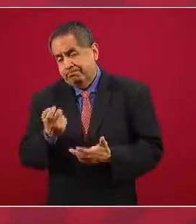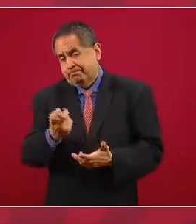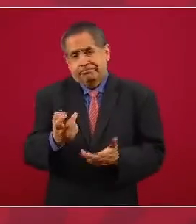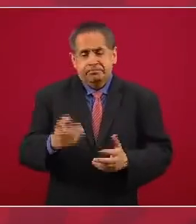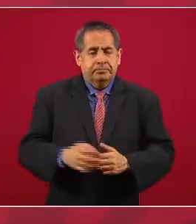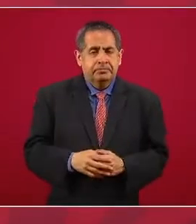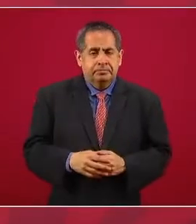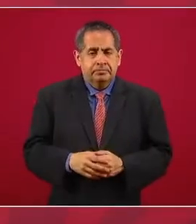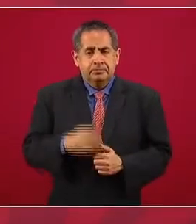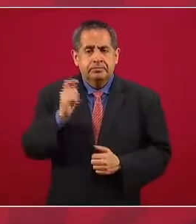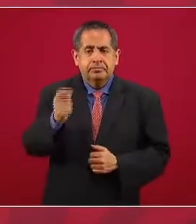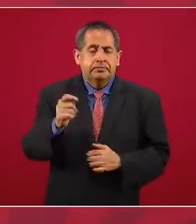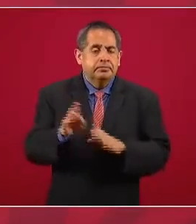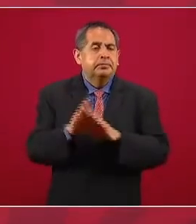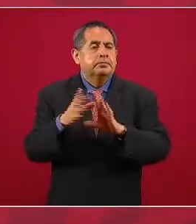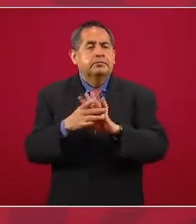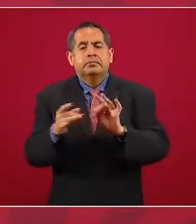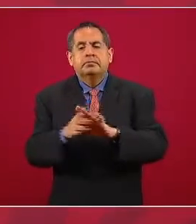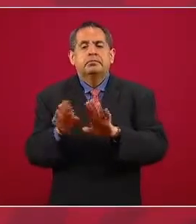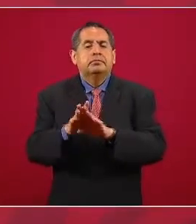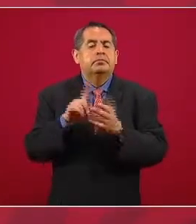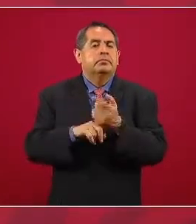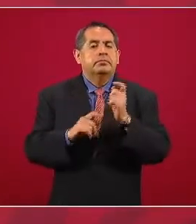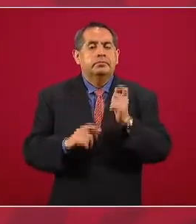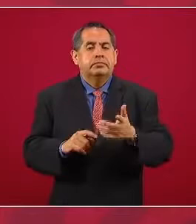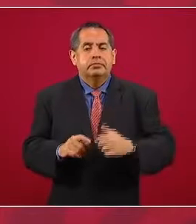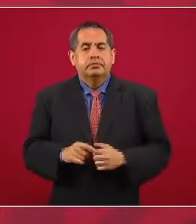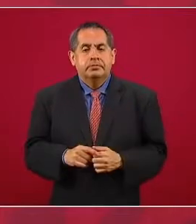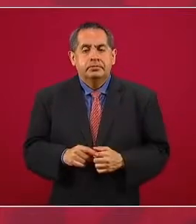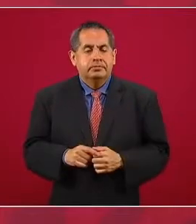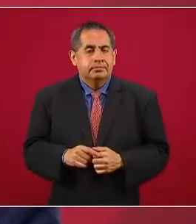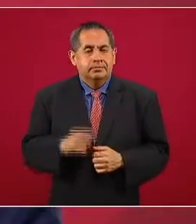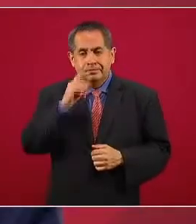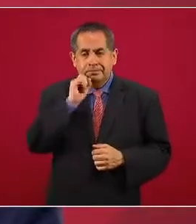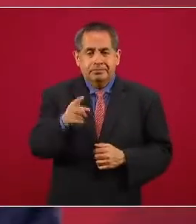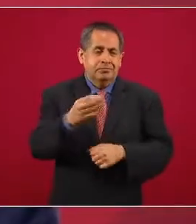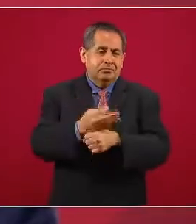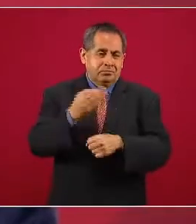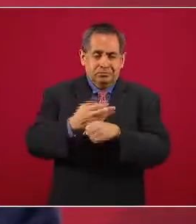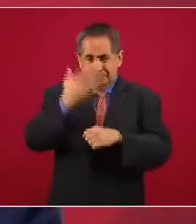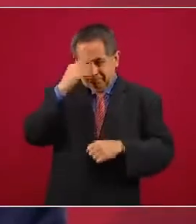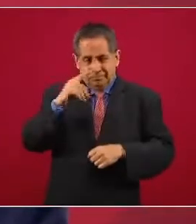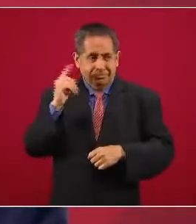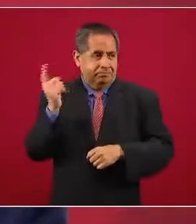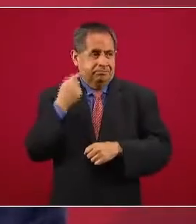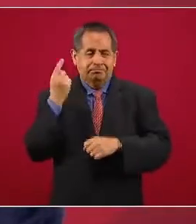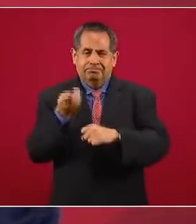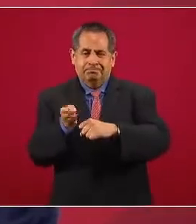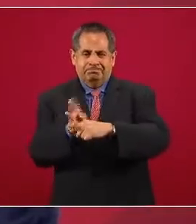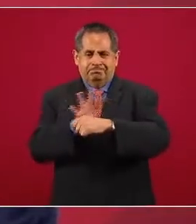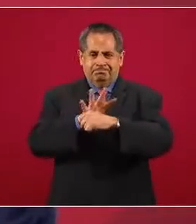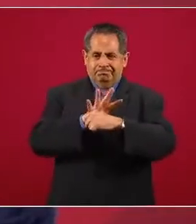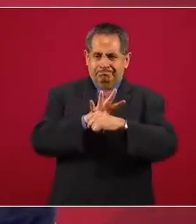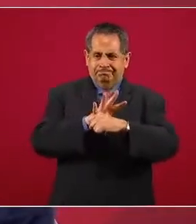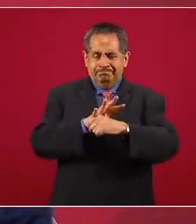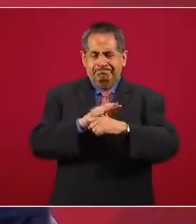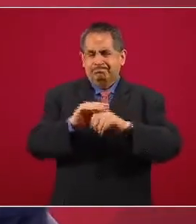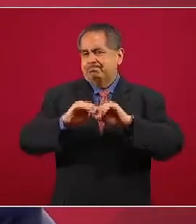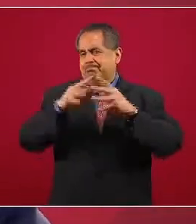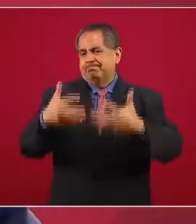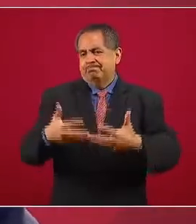porque, aparte de todo, pues tenemos además la pandemia. Y no es un momento